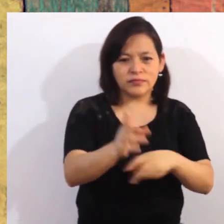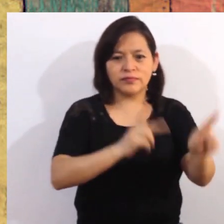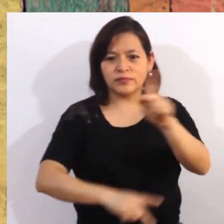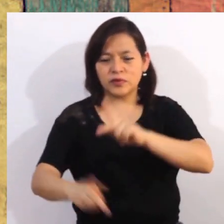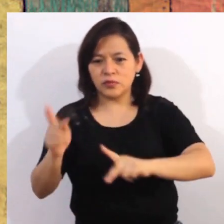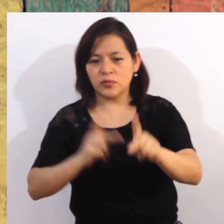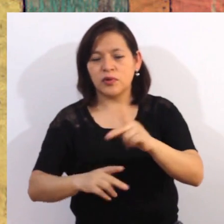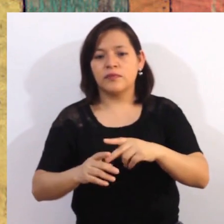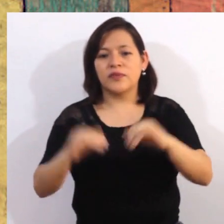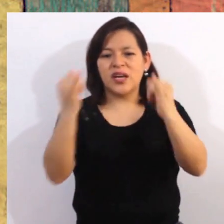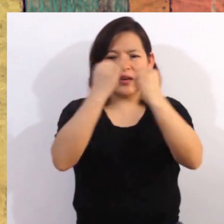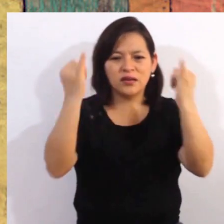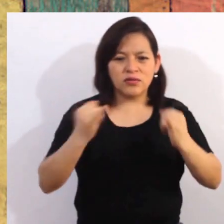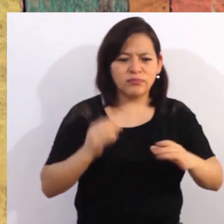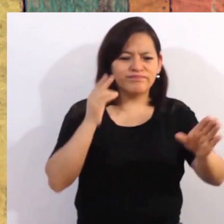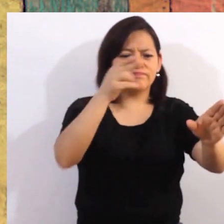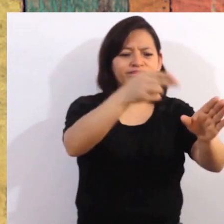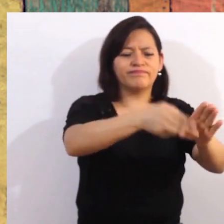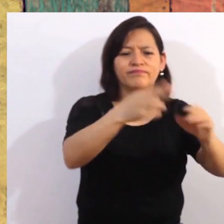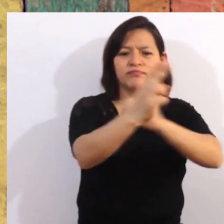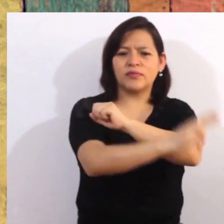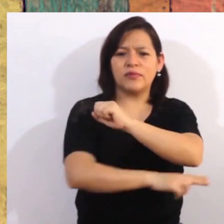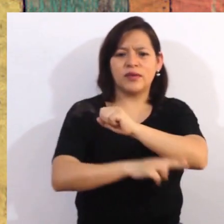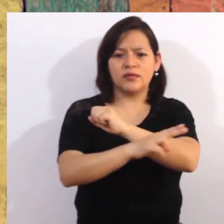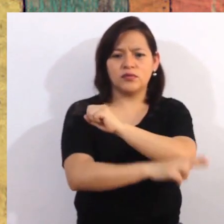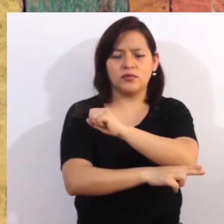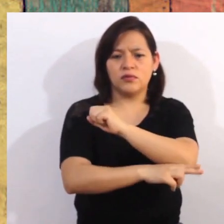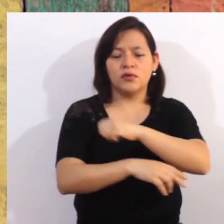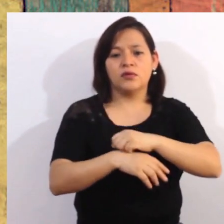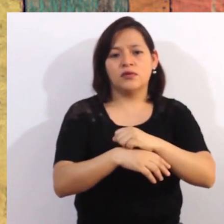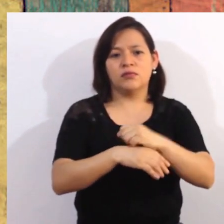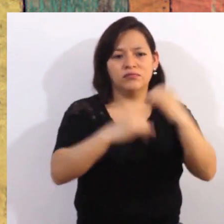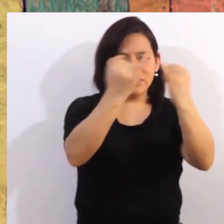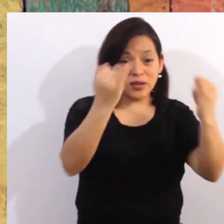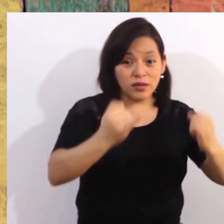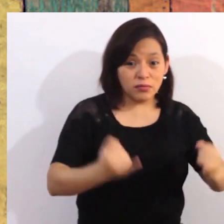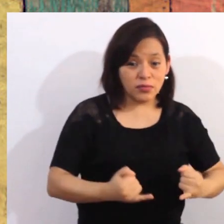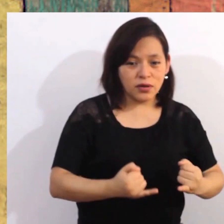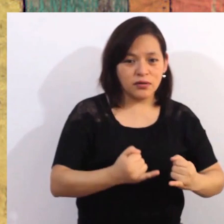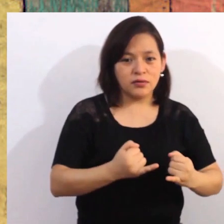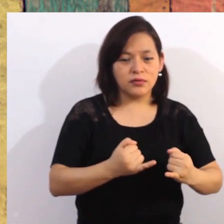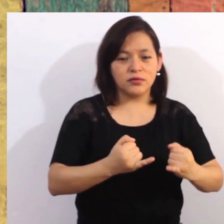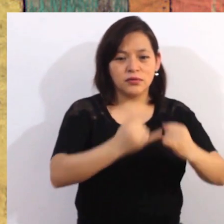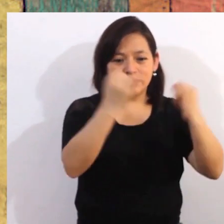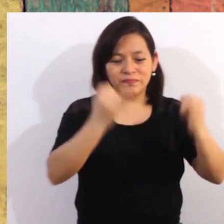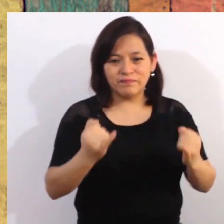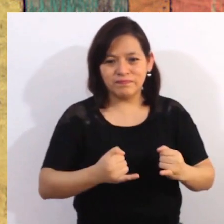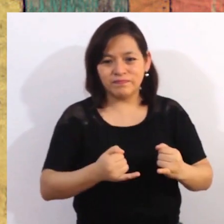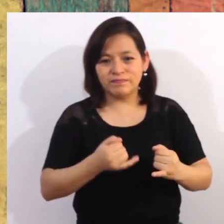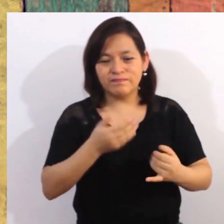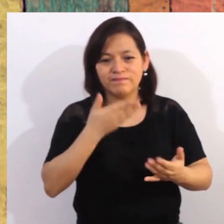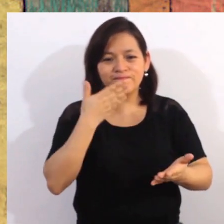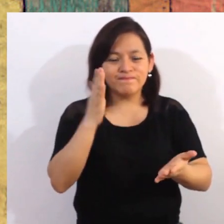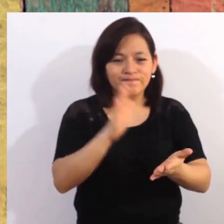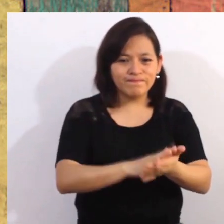ocasiones. La idolatría había entrado a la nación. Imágenes de ídolos paganos estaban presentes